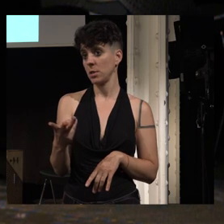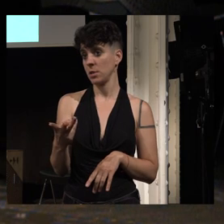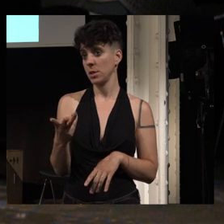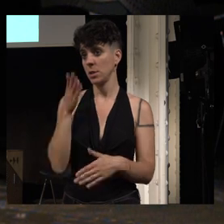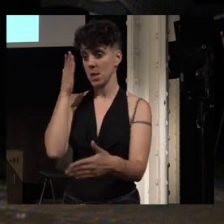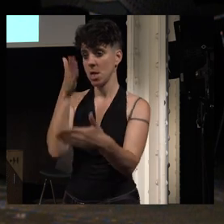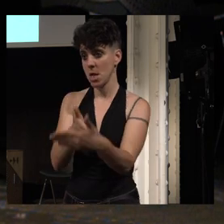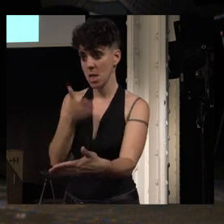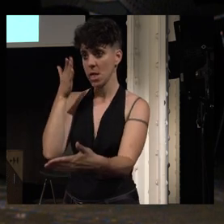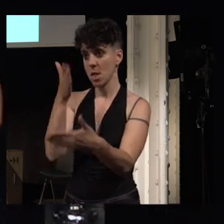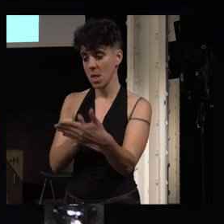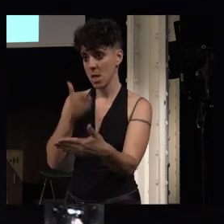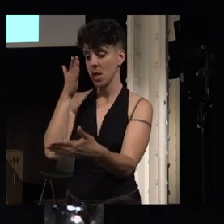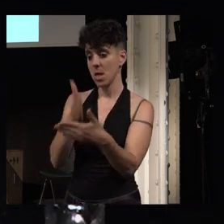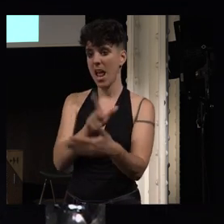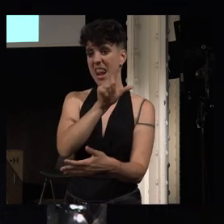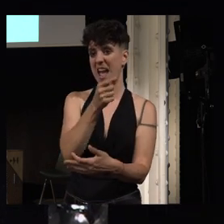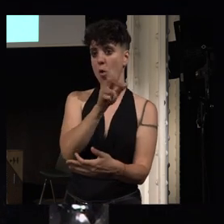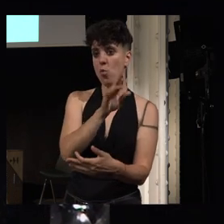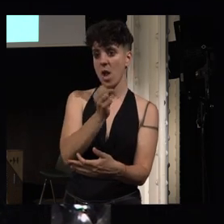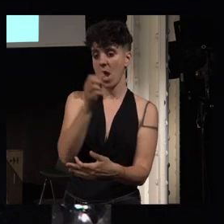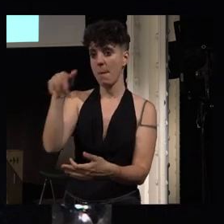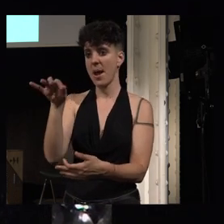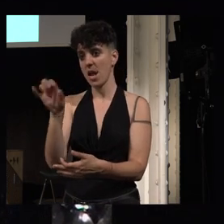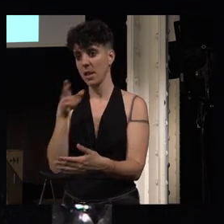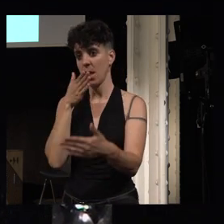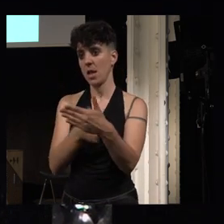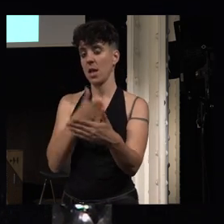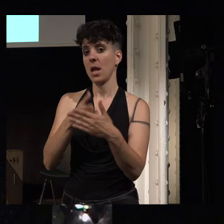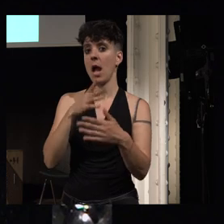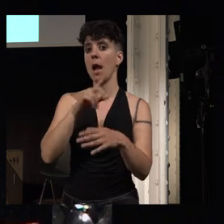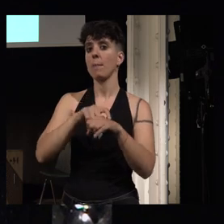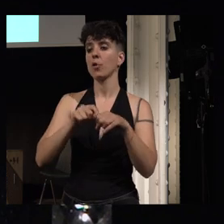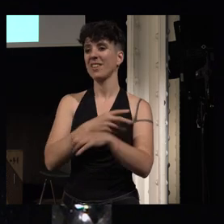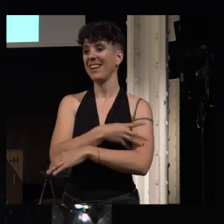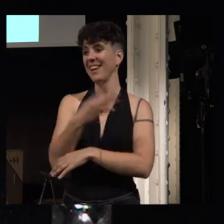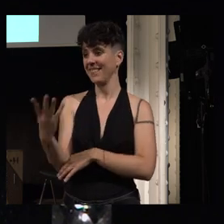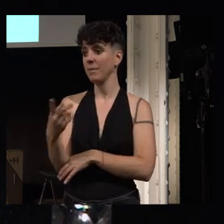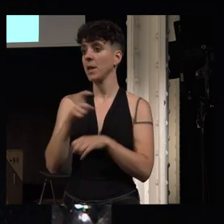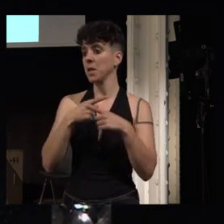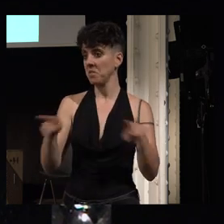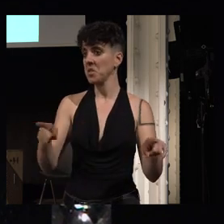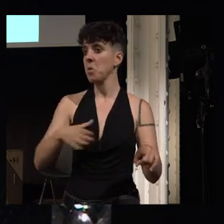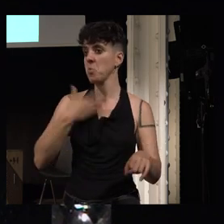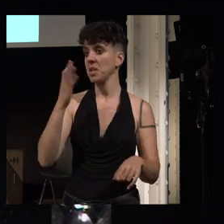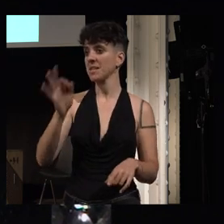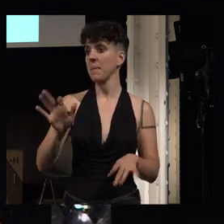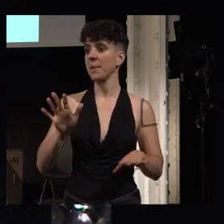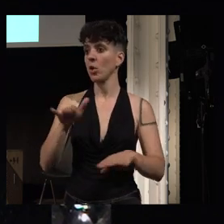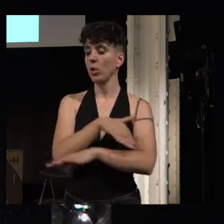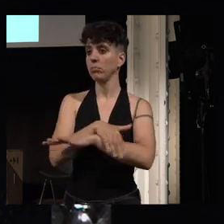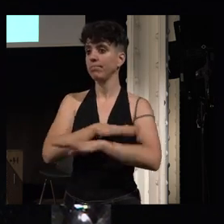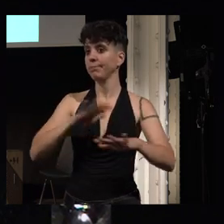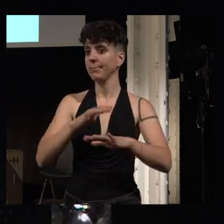con Laura, con Marta, claro que se podía hacer una política LGTB distinta, pero tenía un problema, y es que no tenía interlocución, no tenía movimiento en la calle y no tenía nadie